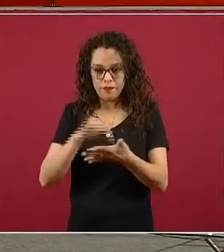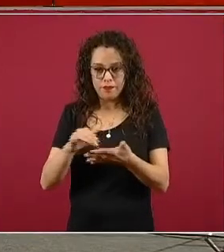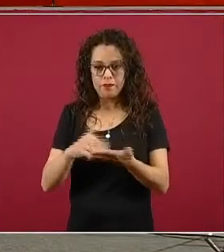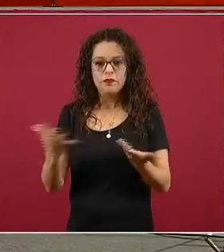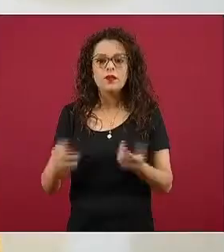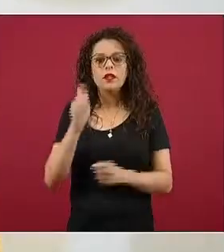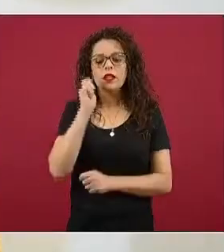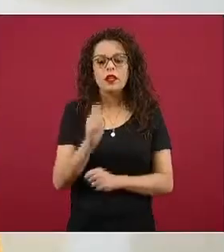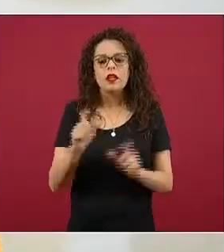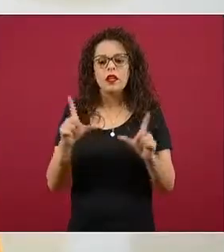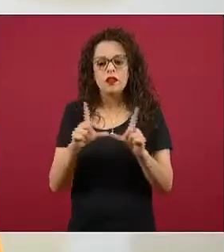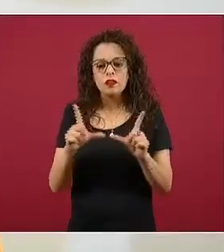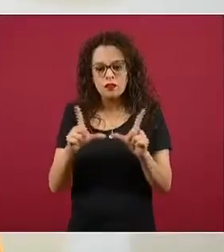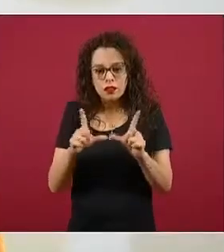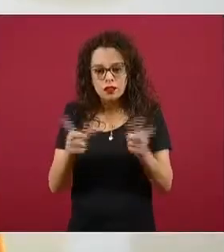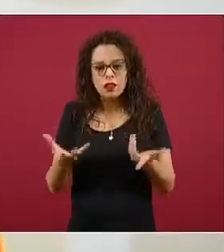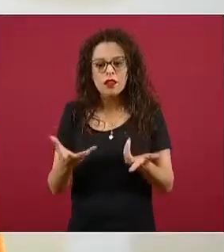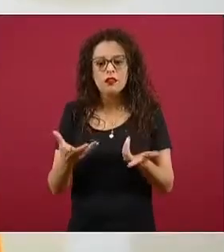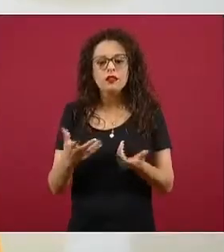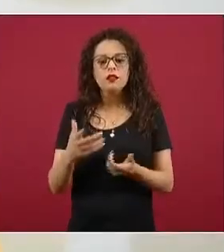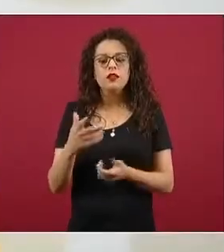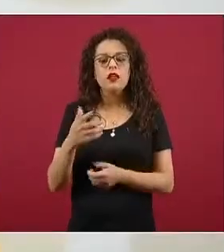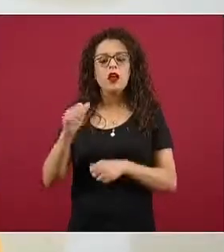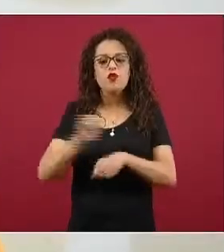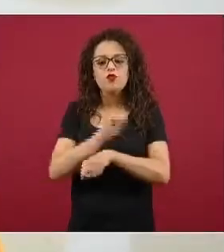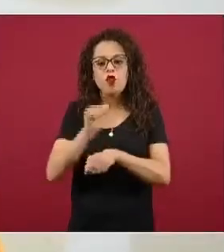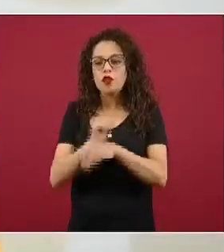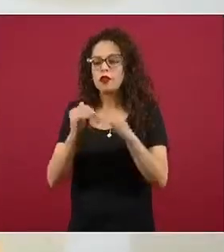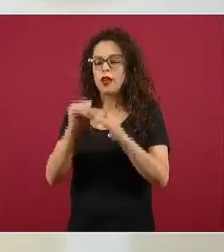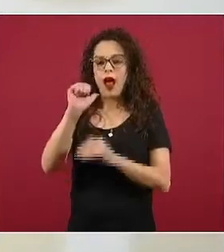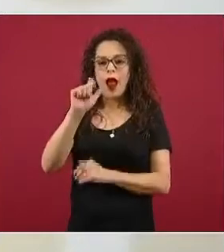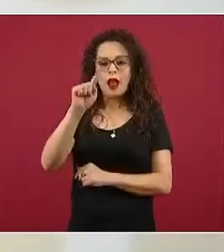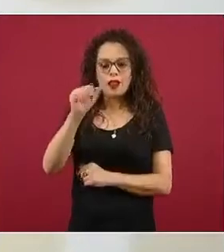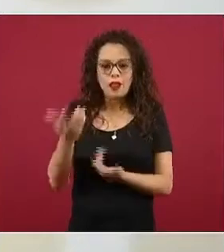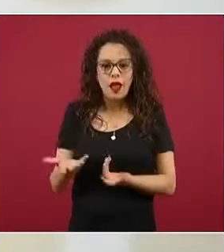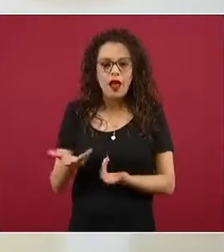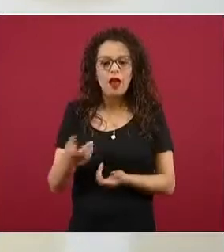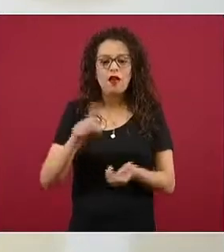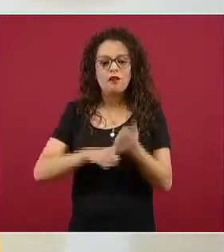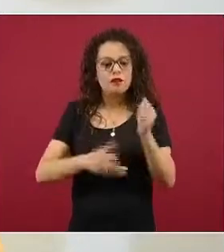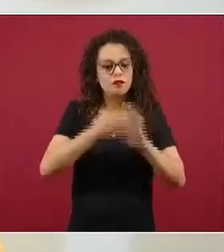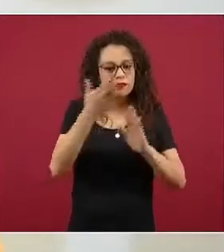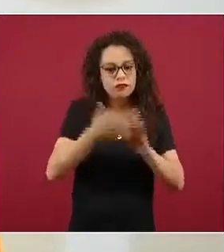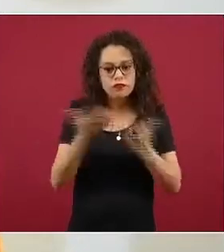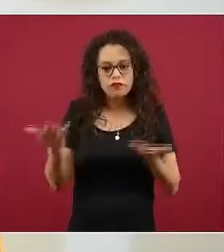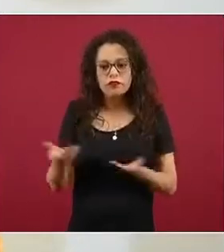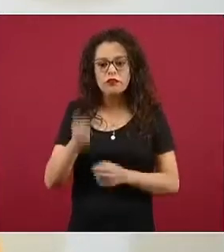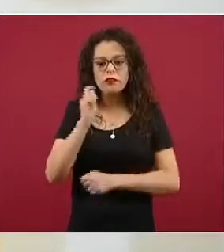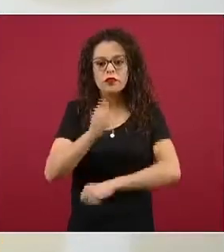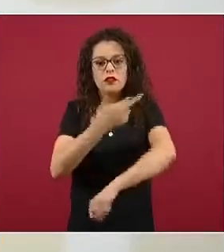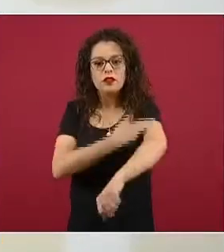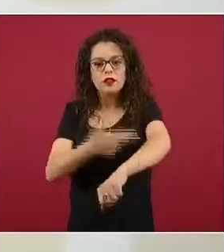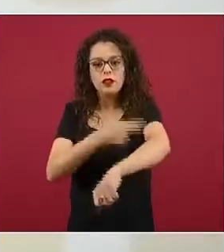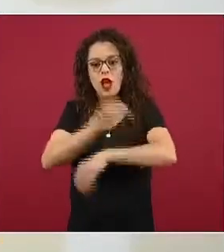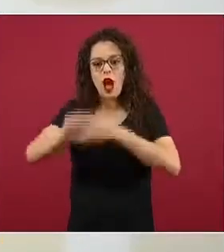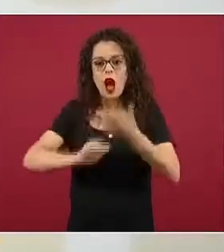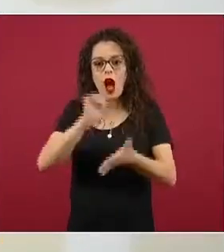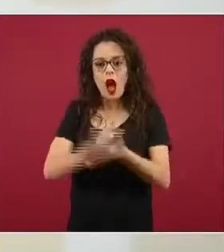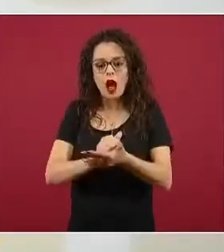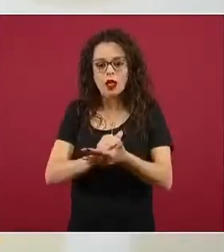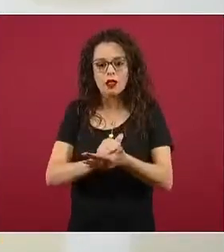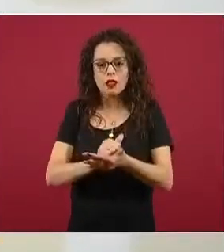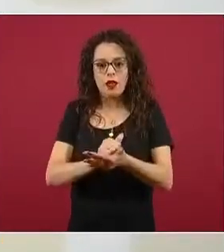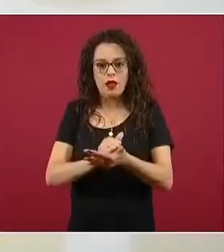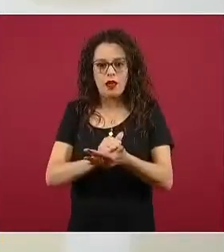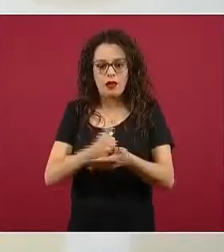la renovación de la licencia, el alta de vehículos, la manifestación de impacto de construcción, la aclaración de actas de registro civil, la